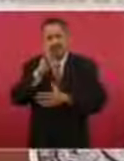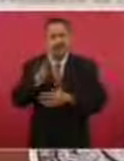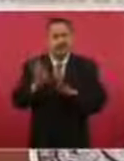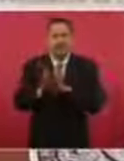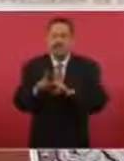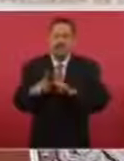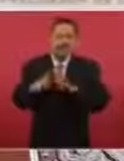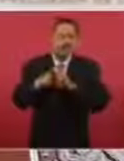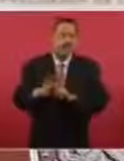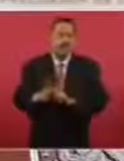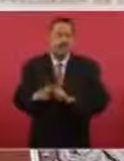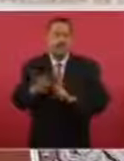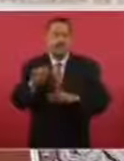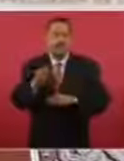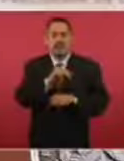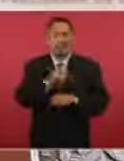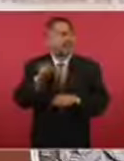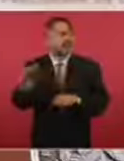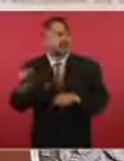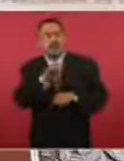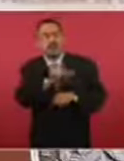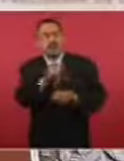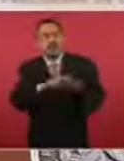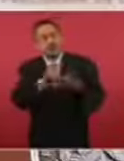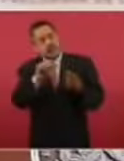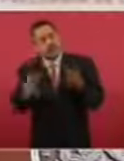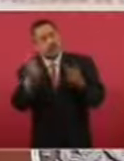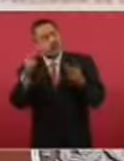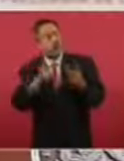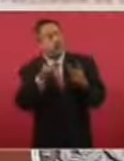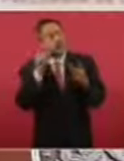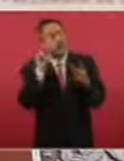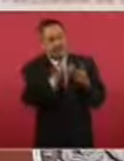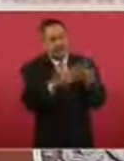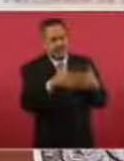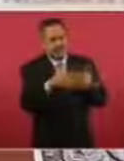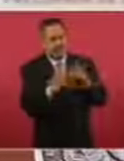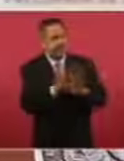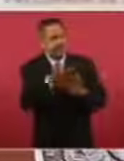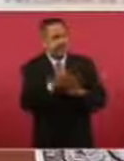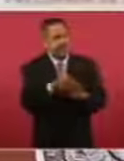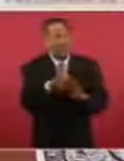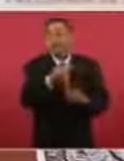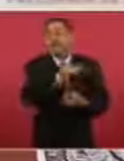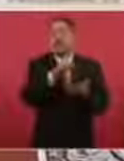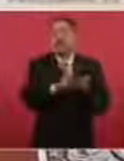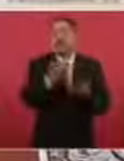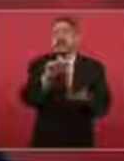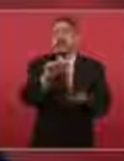el inicio de la construcción de otra coquizadora en Salina Cruz